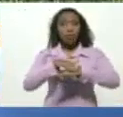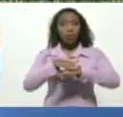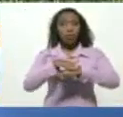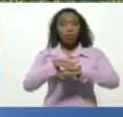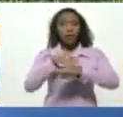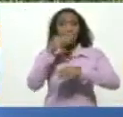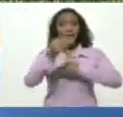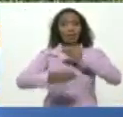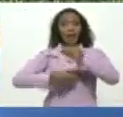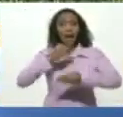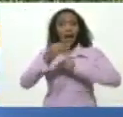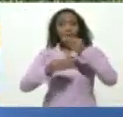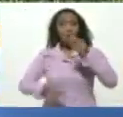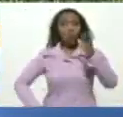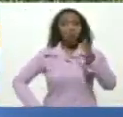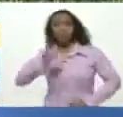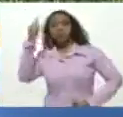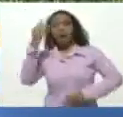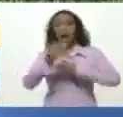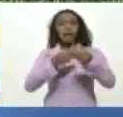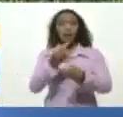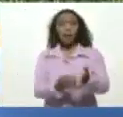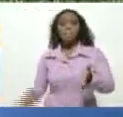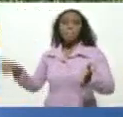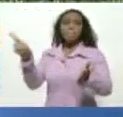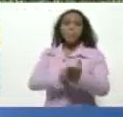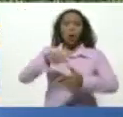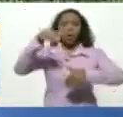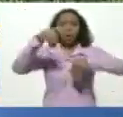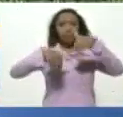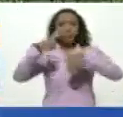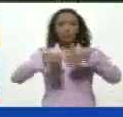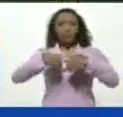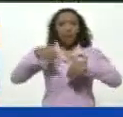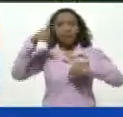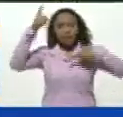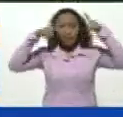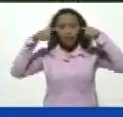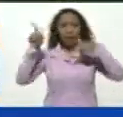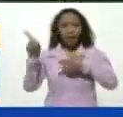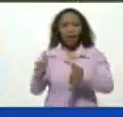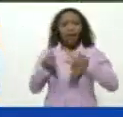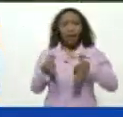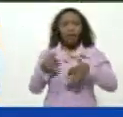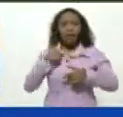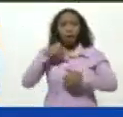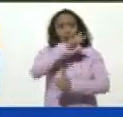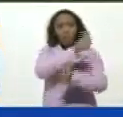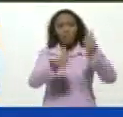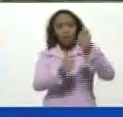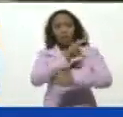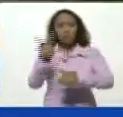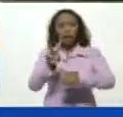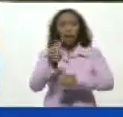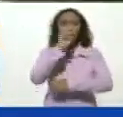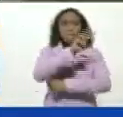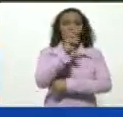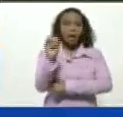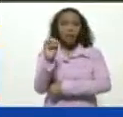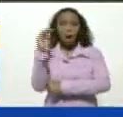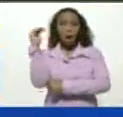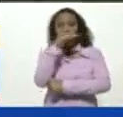que se hizo una vez reelecto el comandante Chávez y yo como vicepresidente fue el 20 de